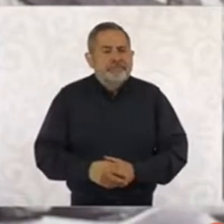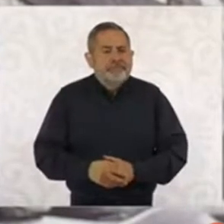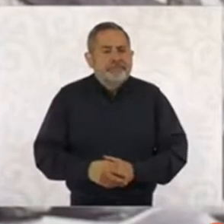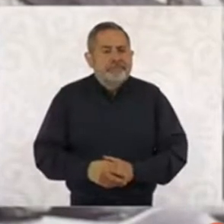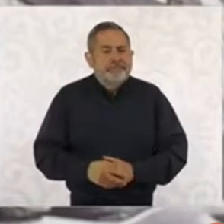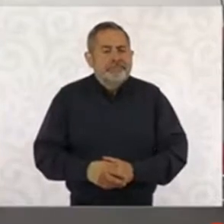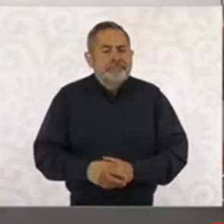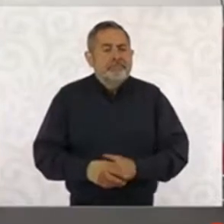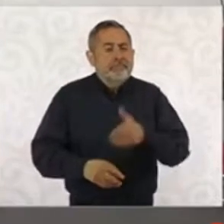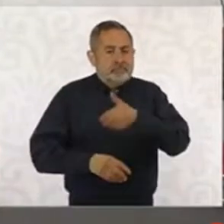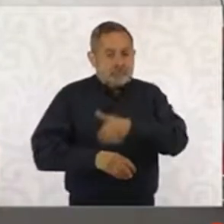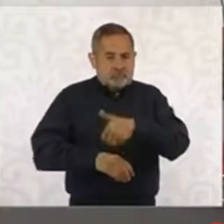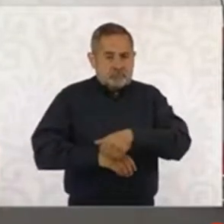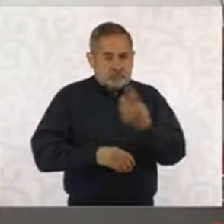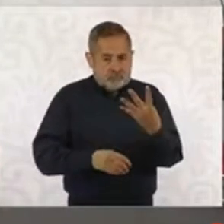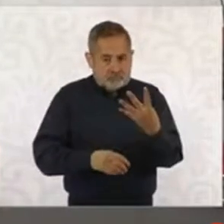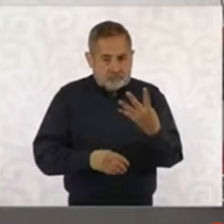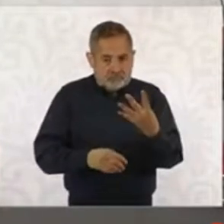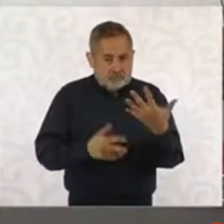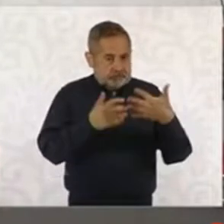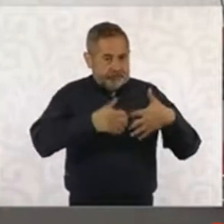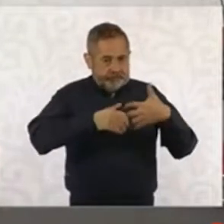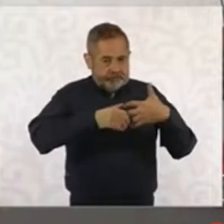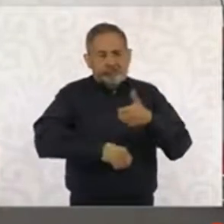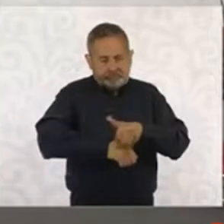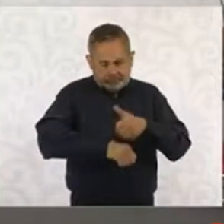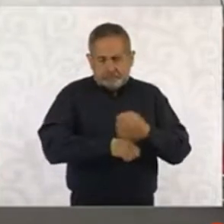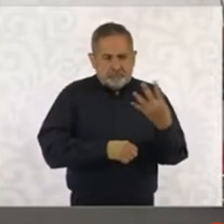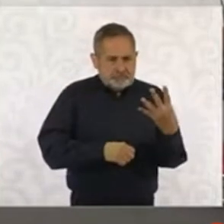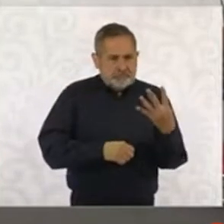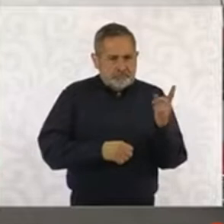Y la empresa número 4,